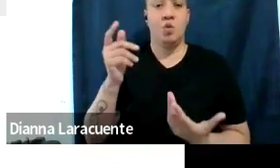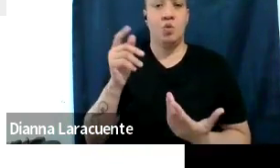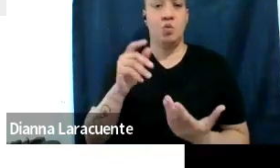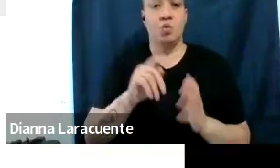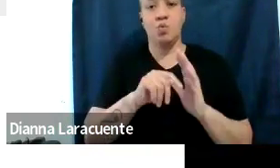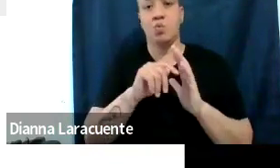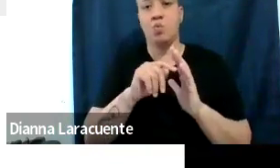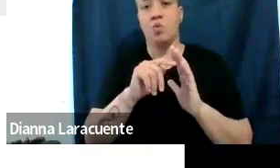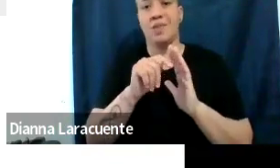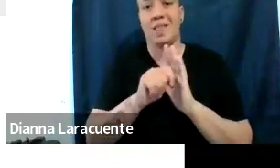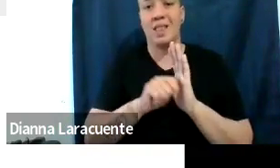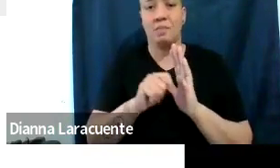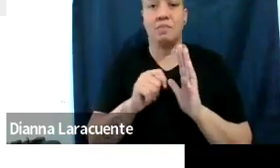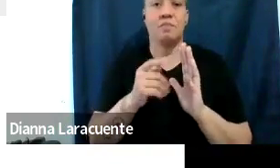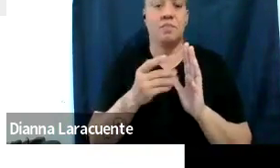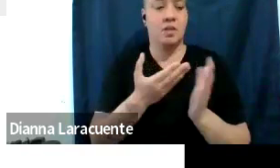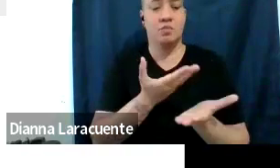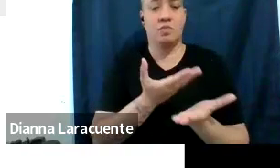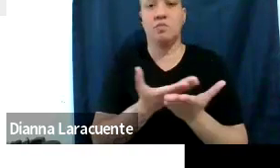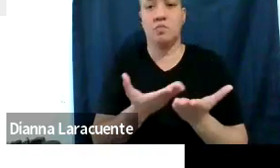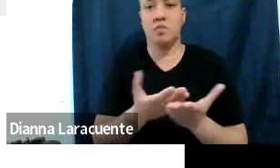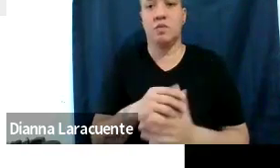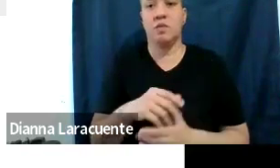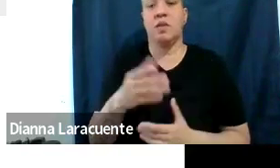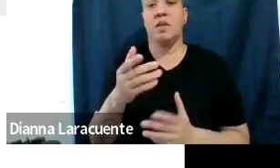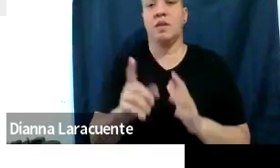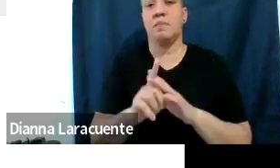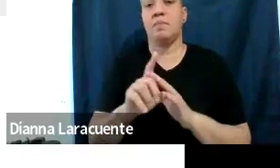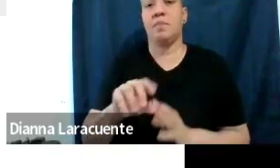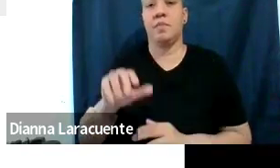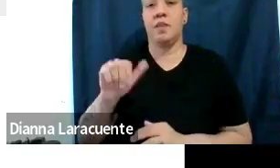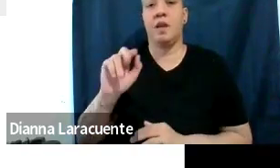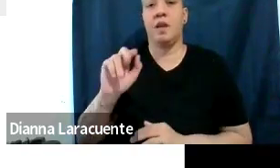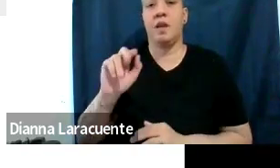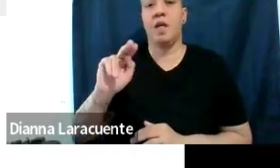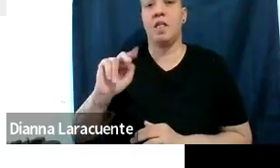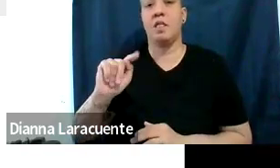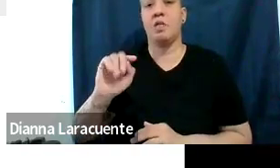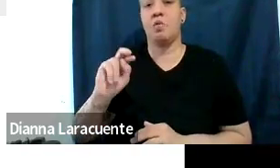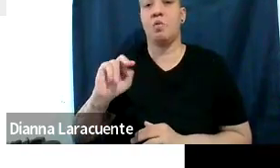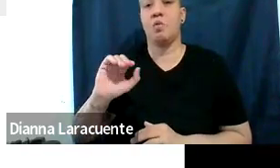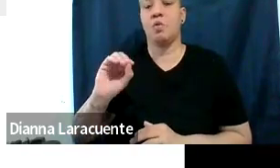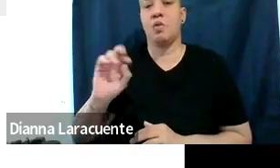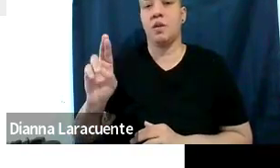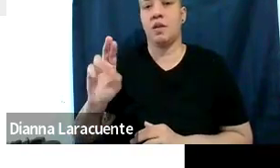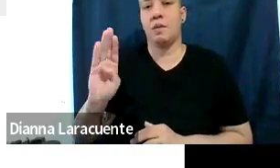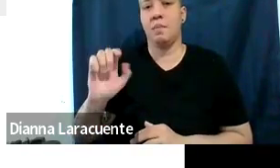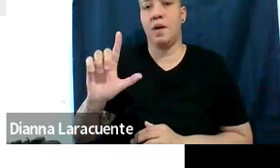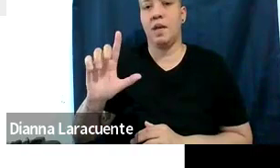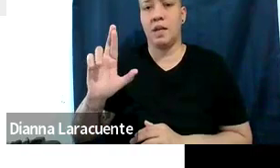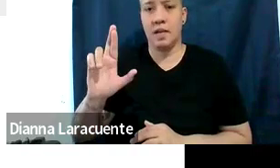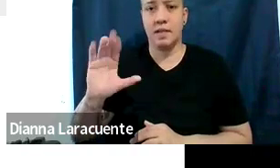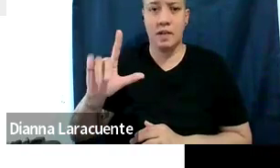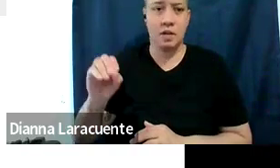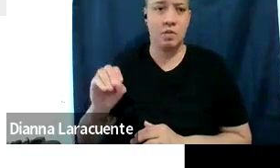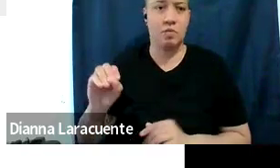no. Aquí sale Antonio R. Barceló, su amigo íntimo, citando una cláusula que sale en el